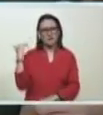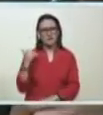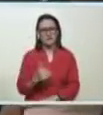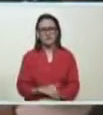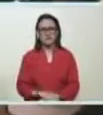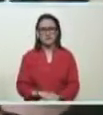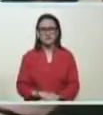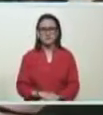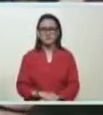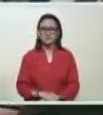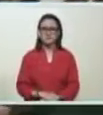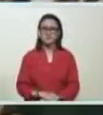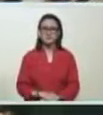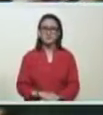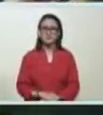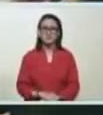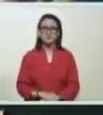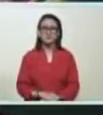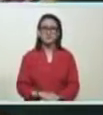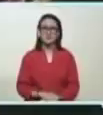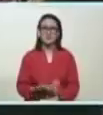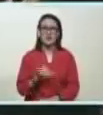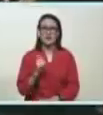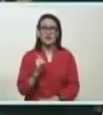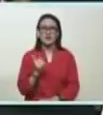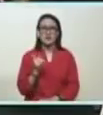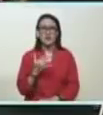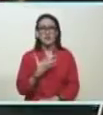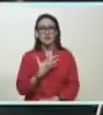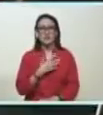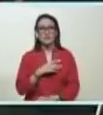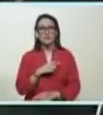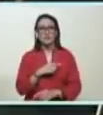Y a todos nosotros nos movía una fuerza inmensa